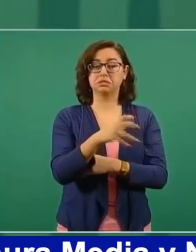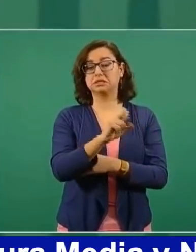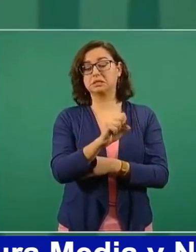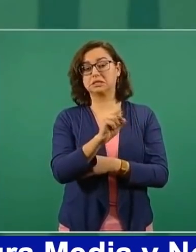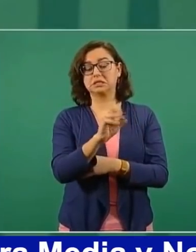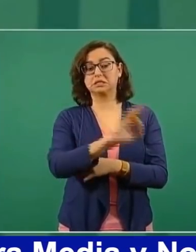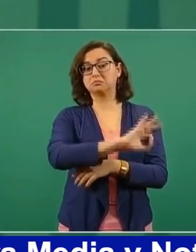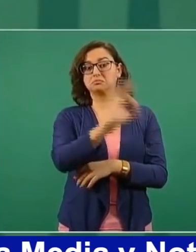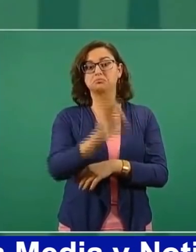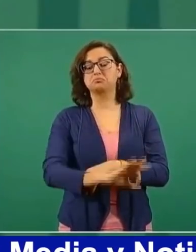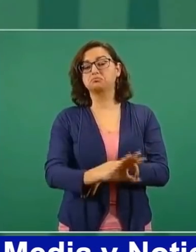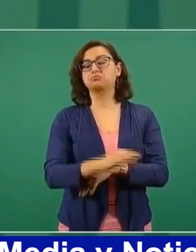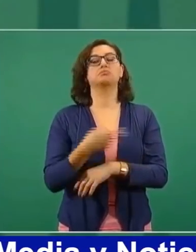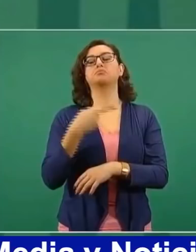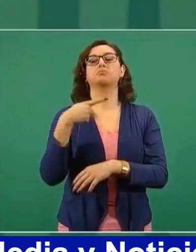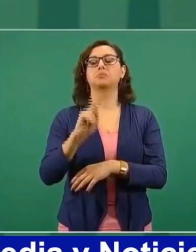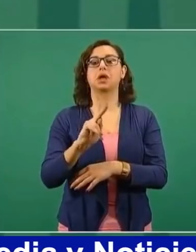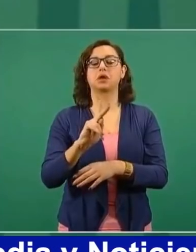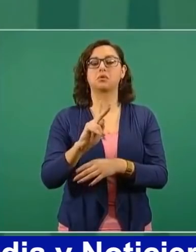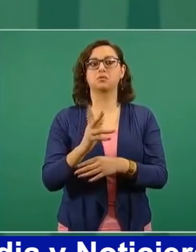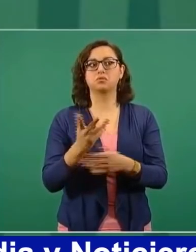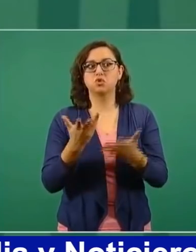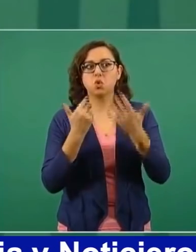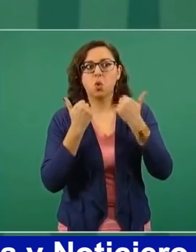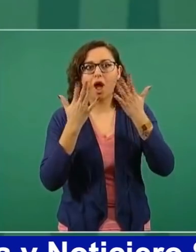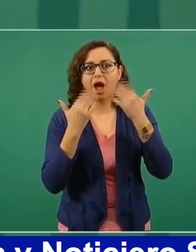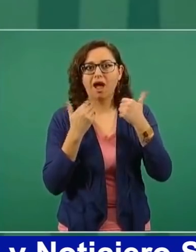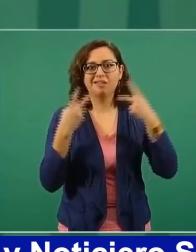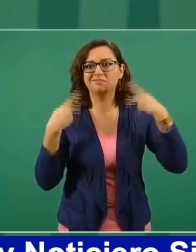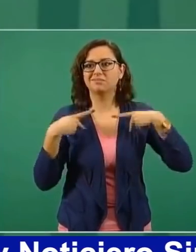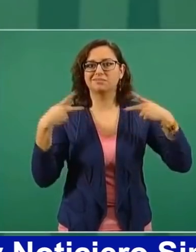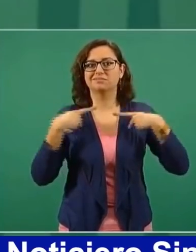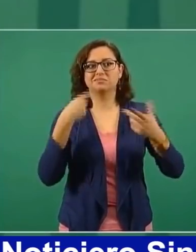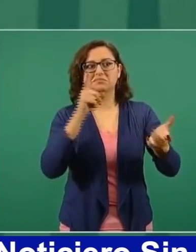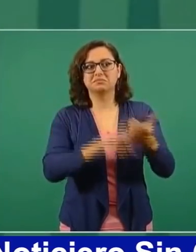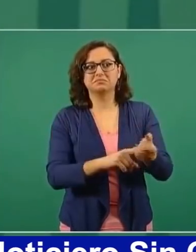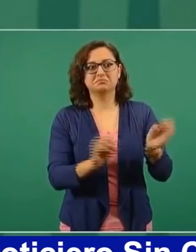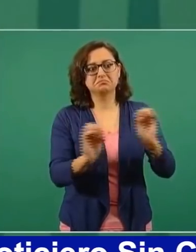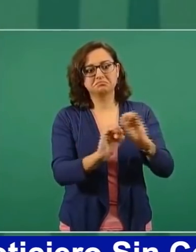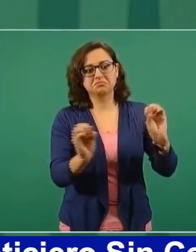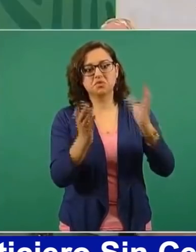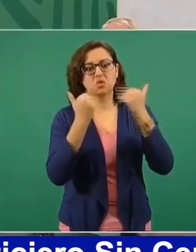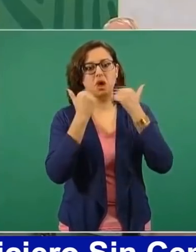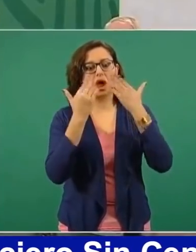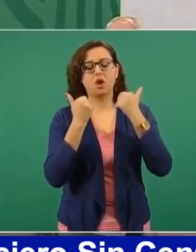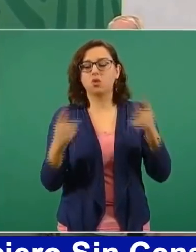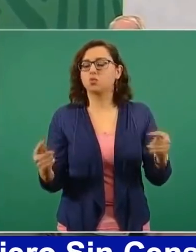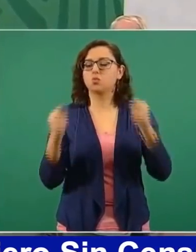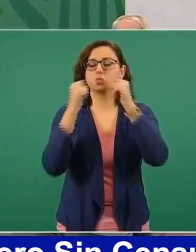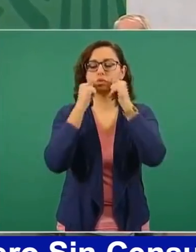establecía que había que pagar desde el principio el 100%.